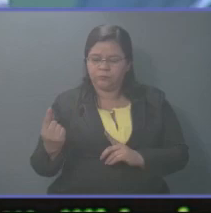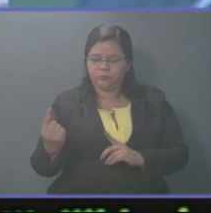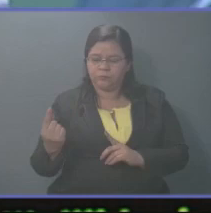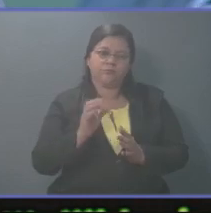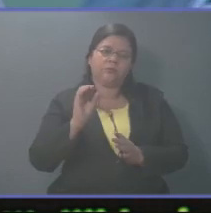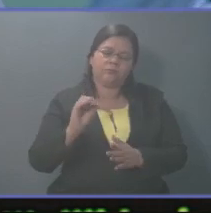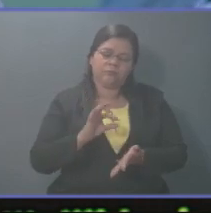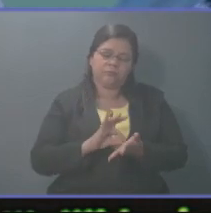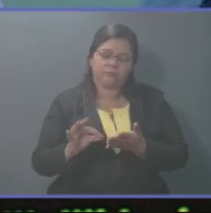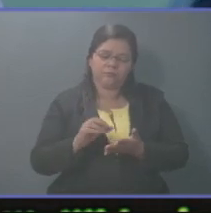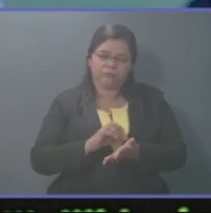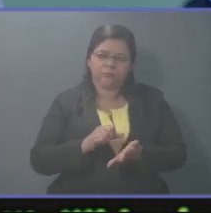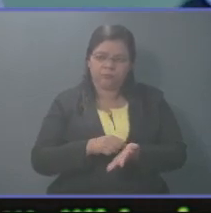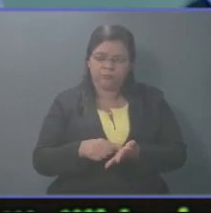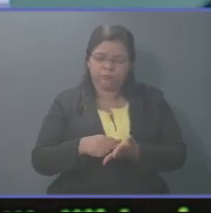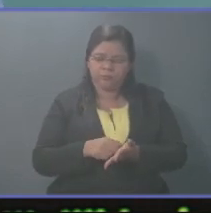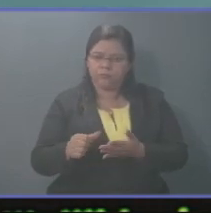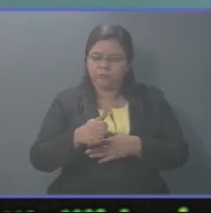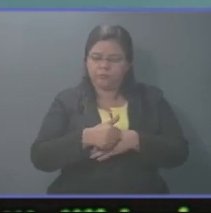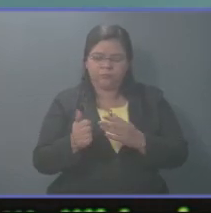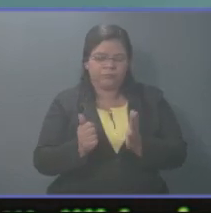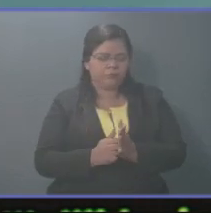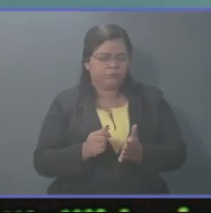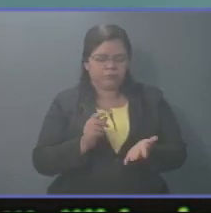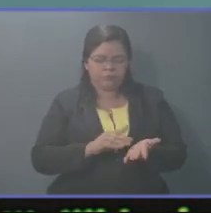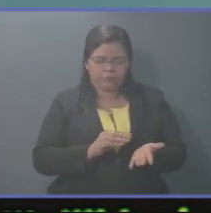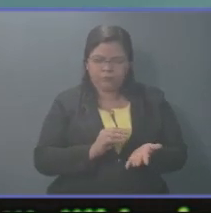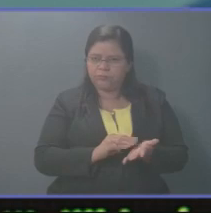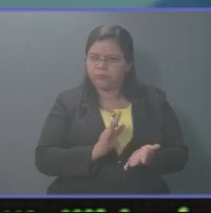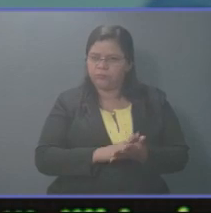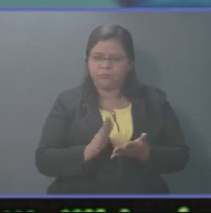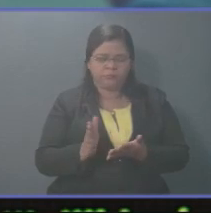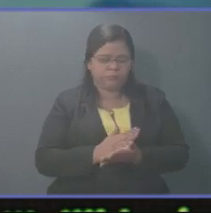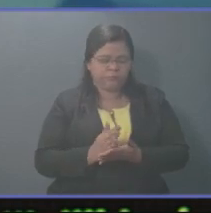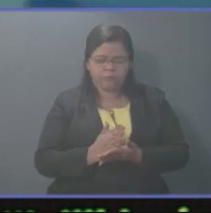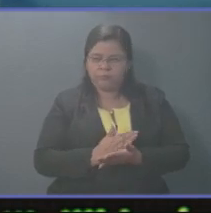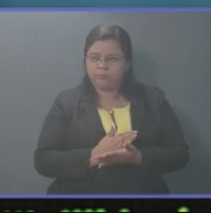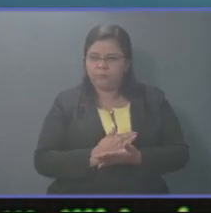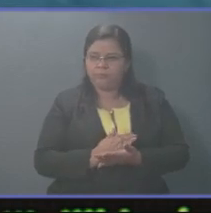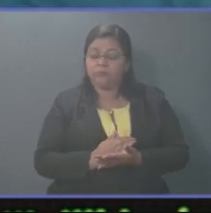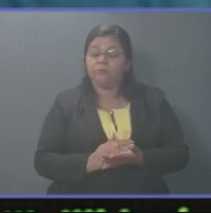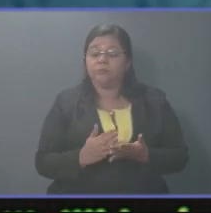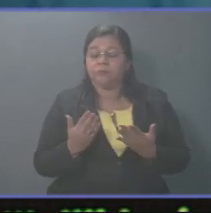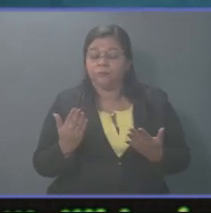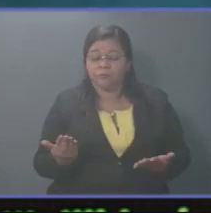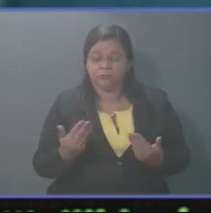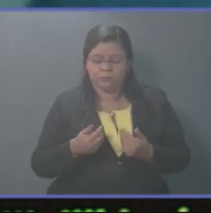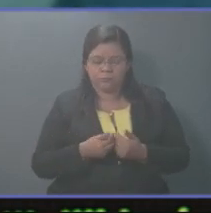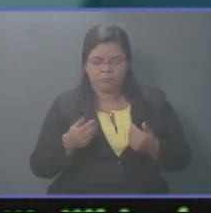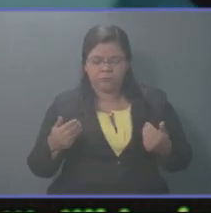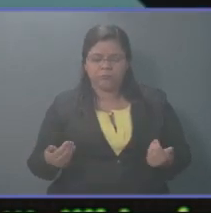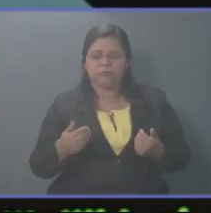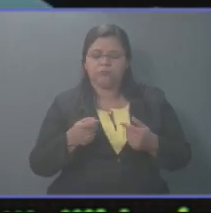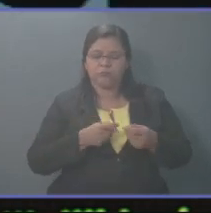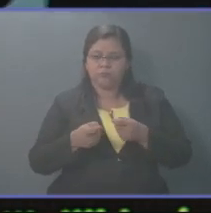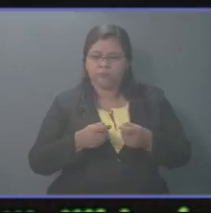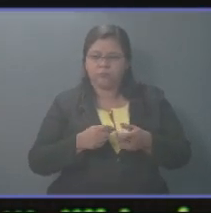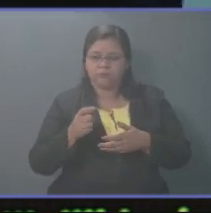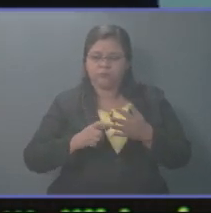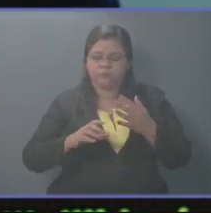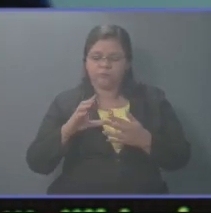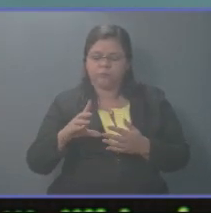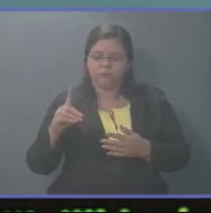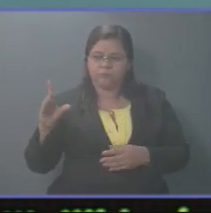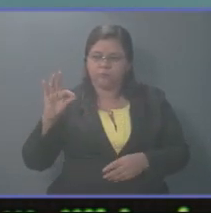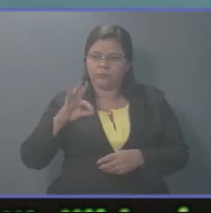de decreto no se crea ninguna circunscripción electoral, porque tales divisiones están reguladas en el Código